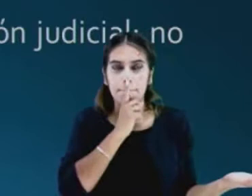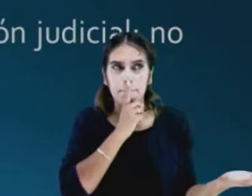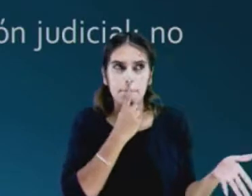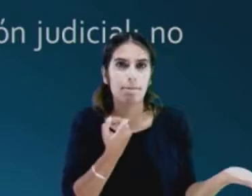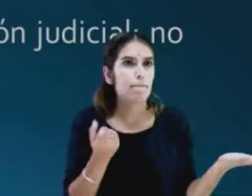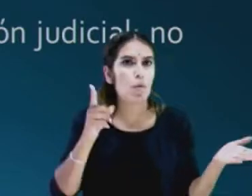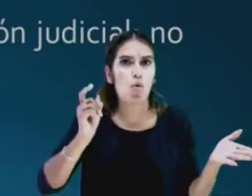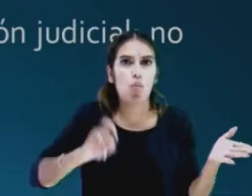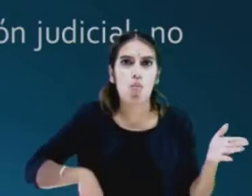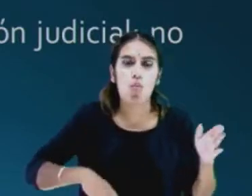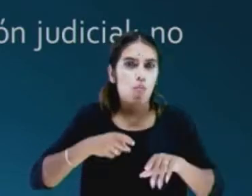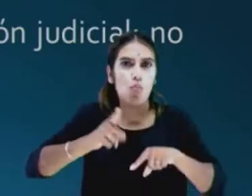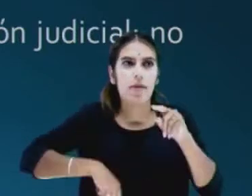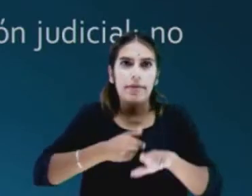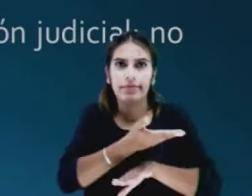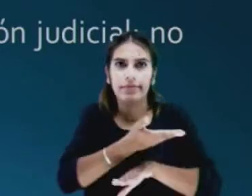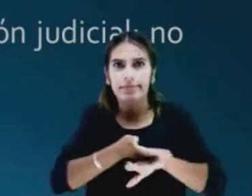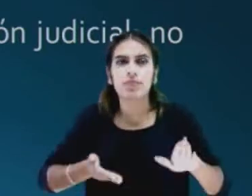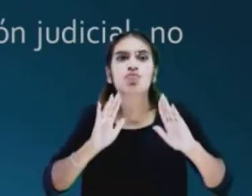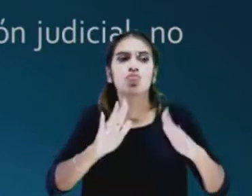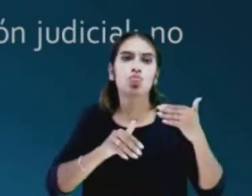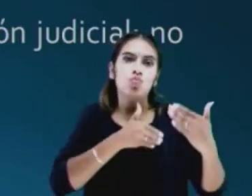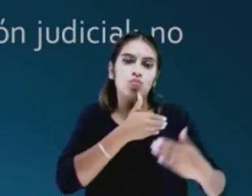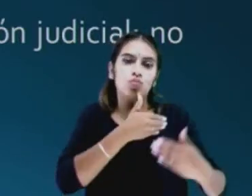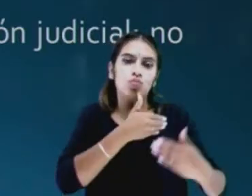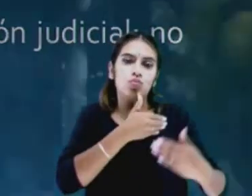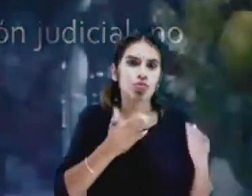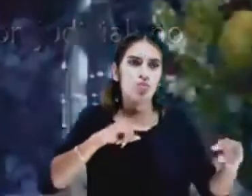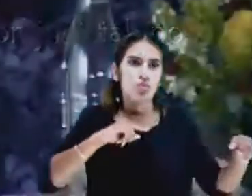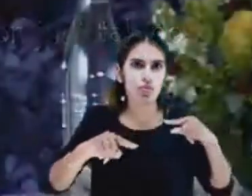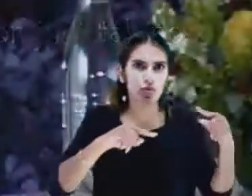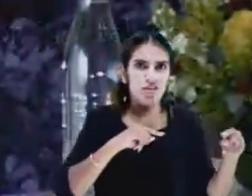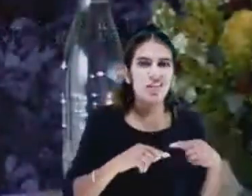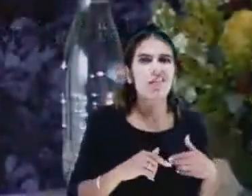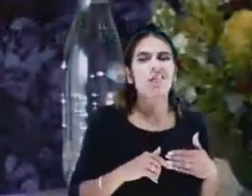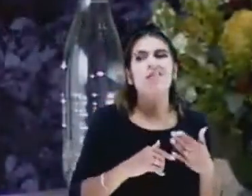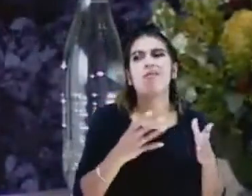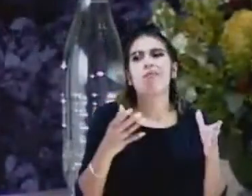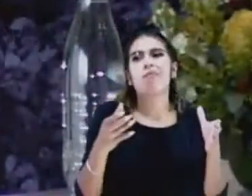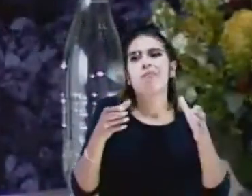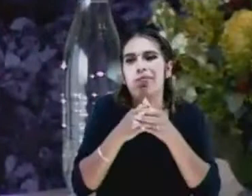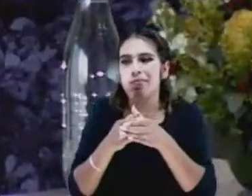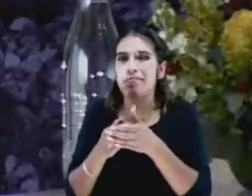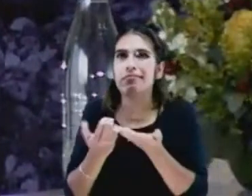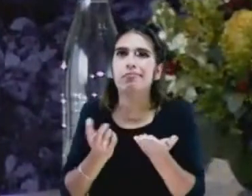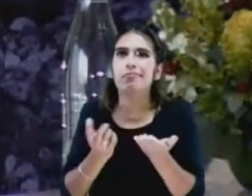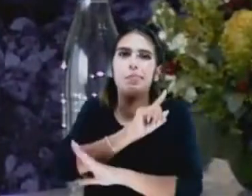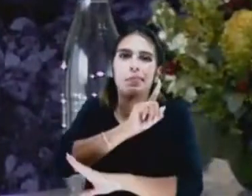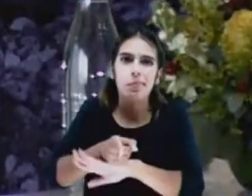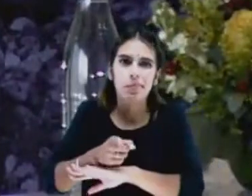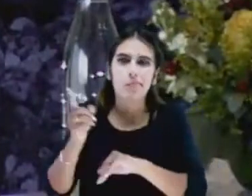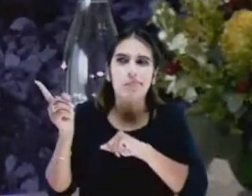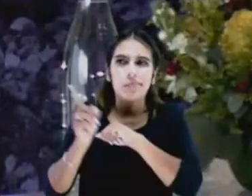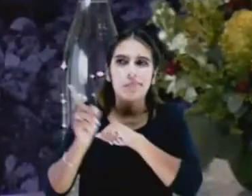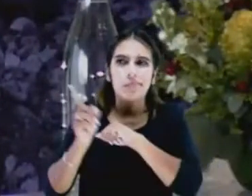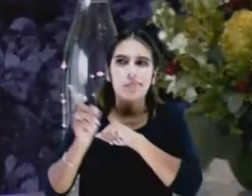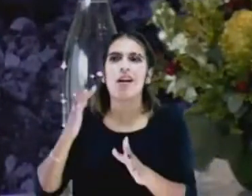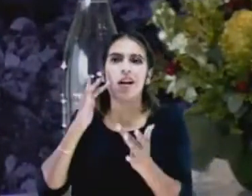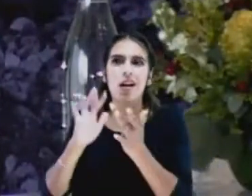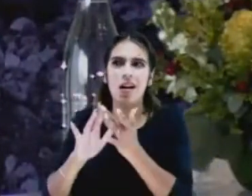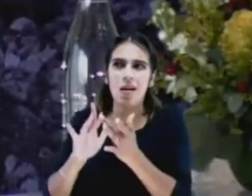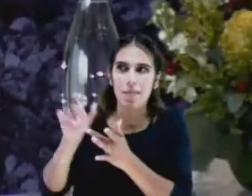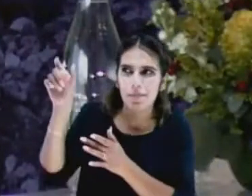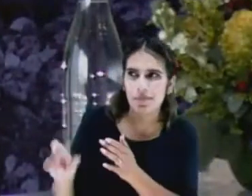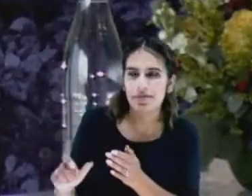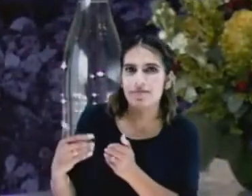procesos administrativos si hay un tema de jurisdicción coactiva si hay un tema sancionatorio ante la superintendencia correspondiente pues